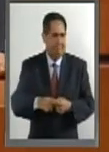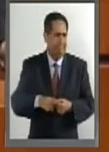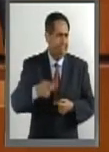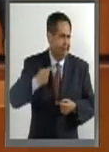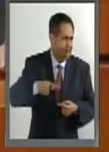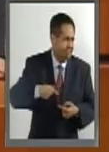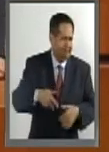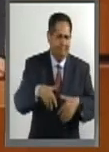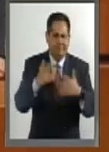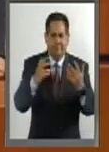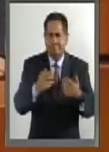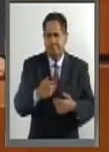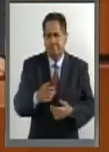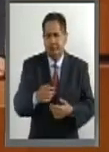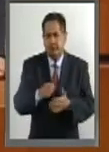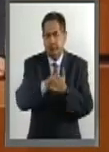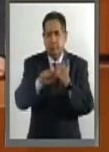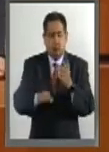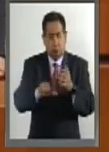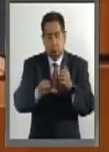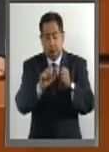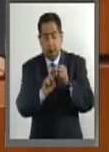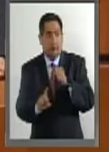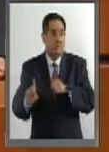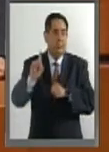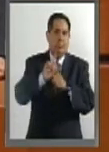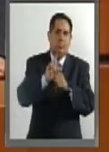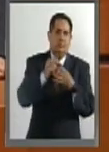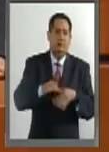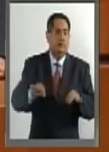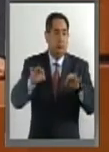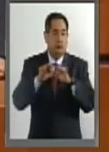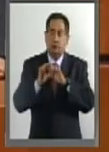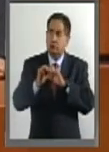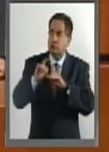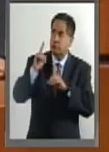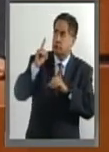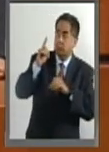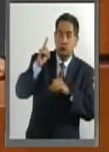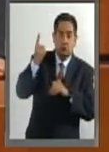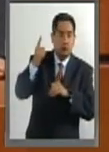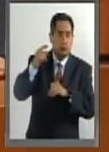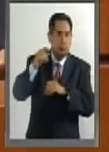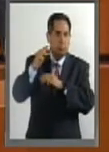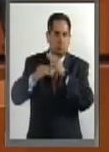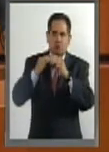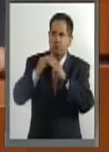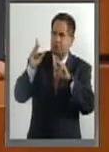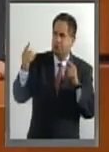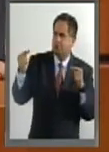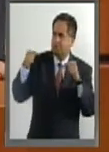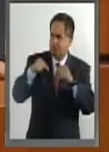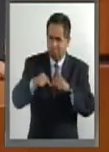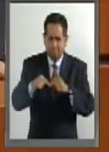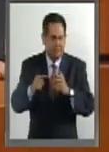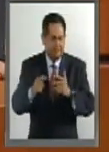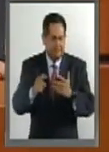en este caso un día tan importante como fue el encuentro de dos mundos? ¿Qué tanto